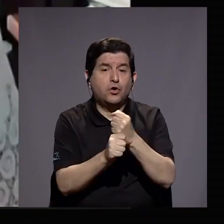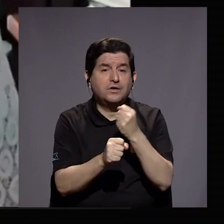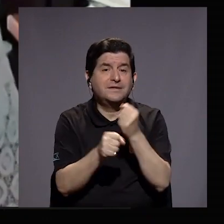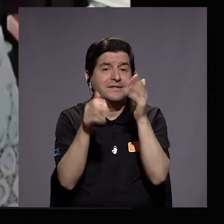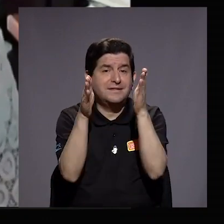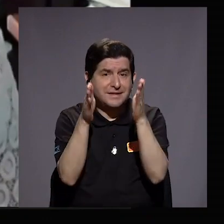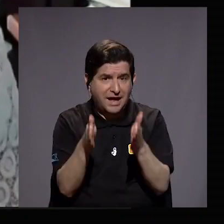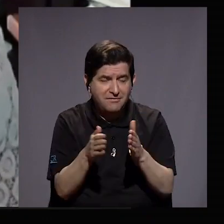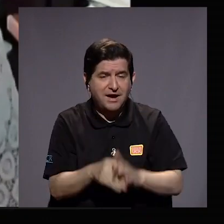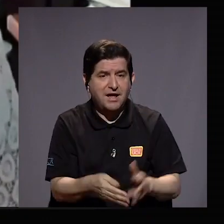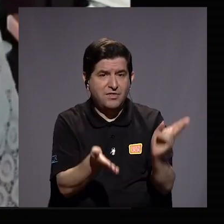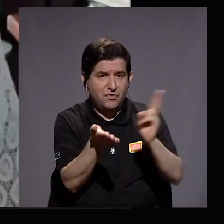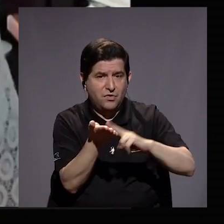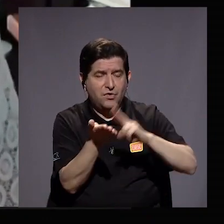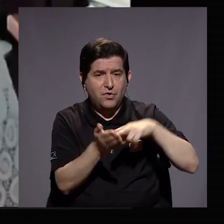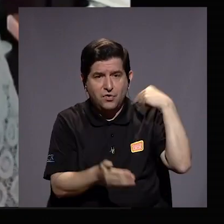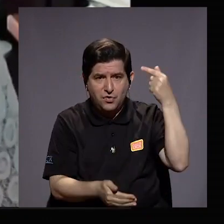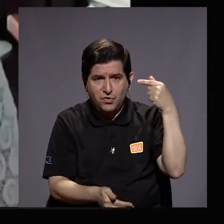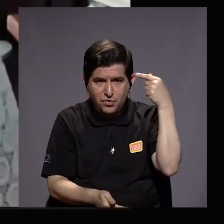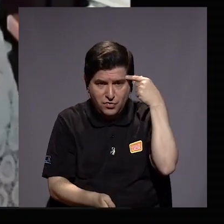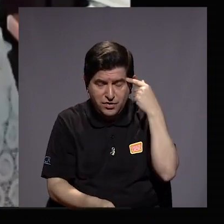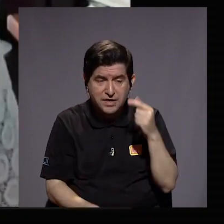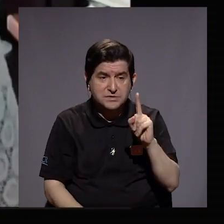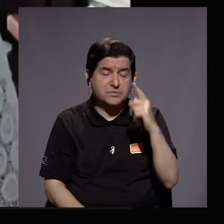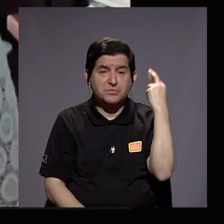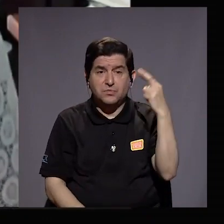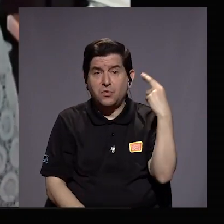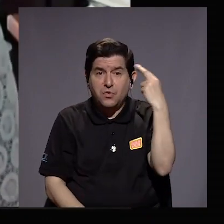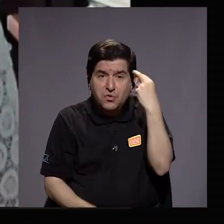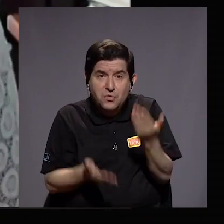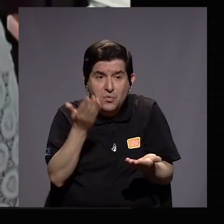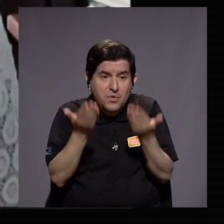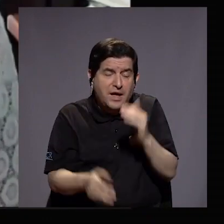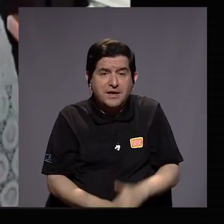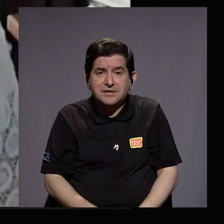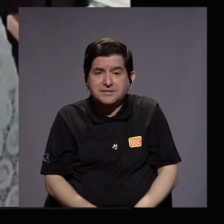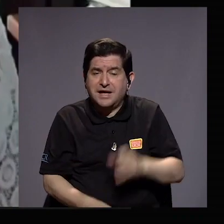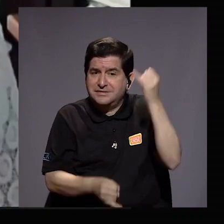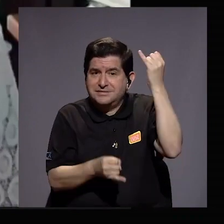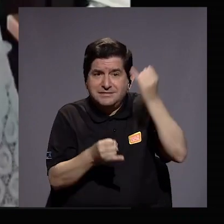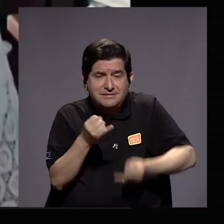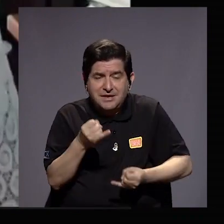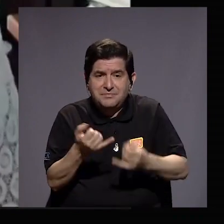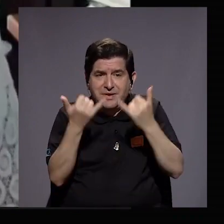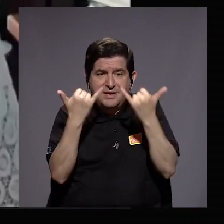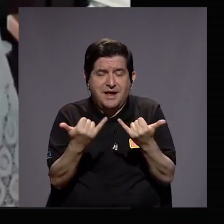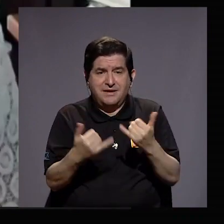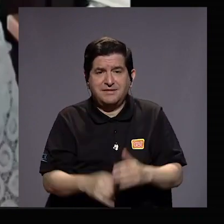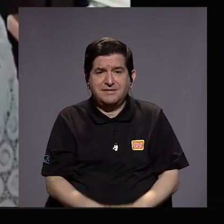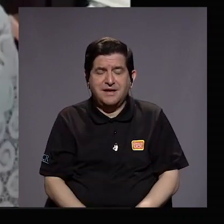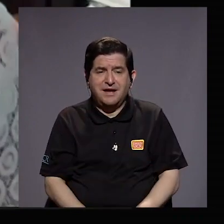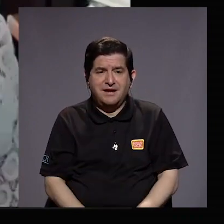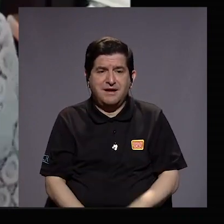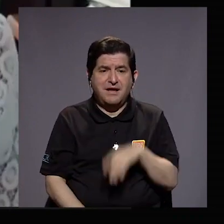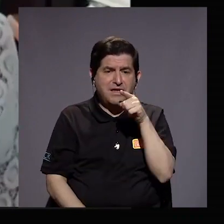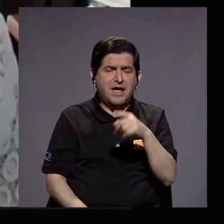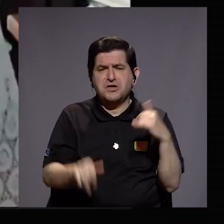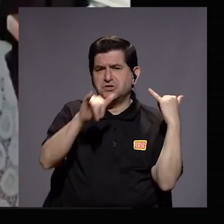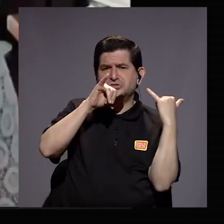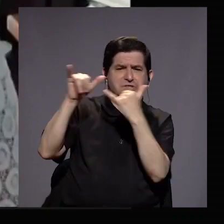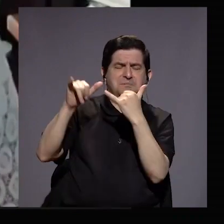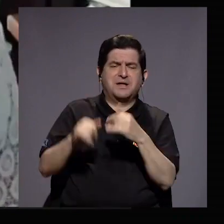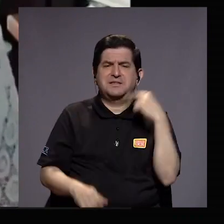por los trabajadores contratados del Estado que por alguna razón terminaban